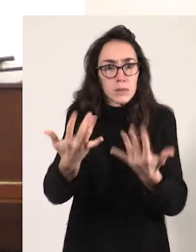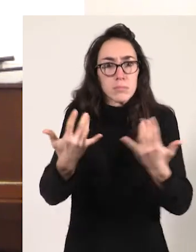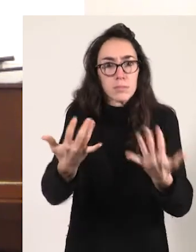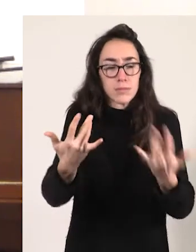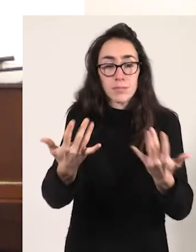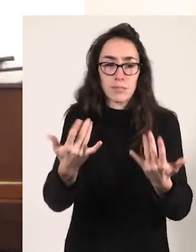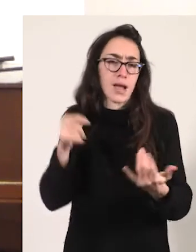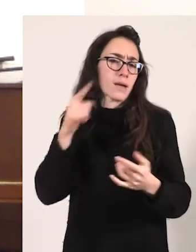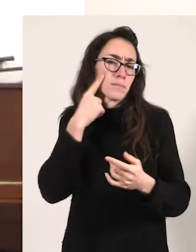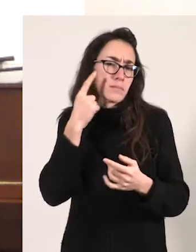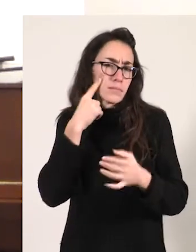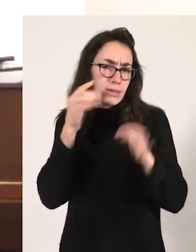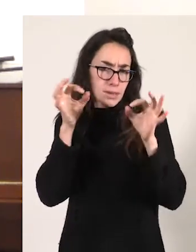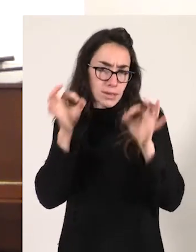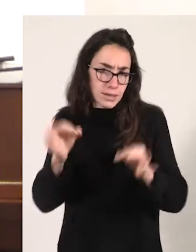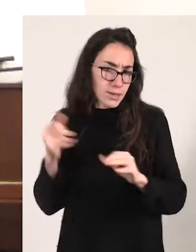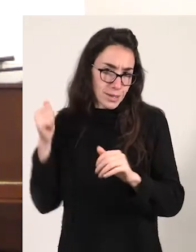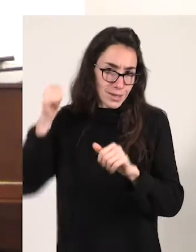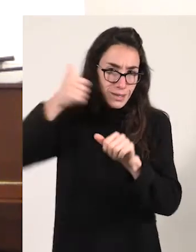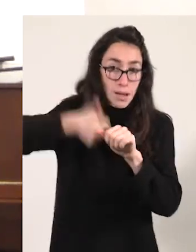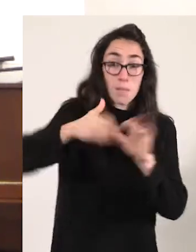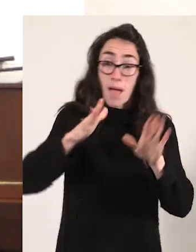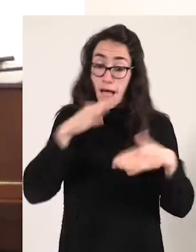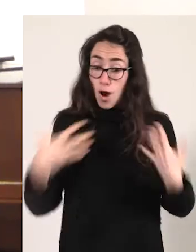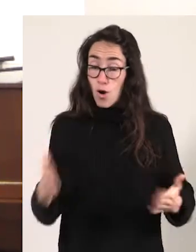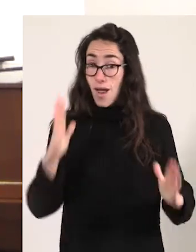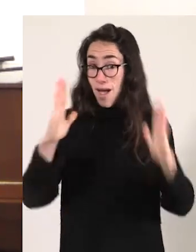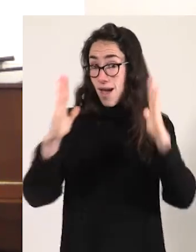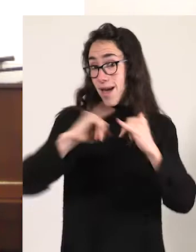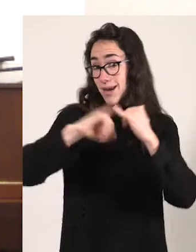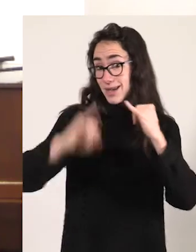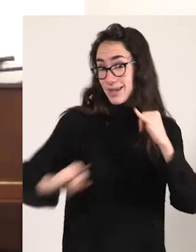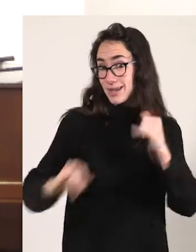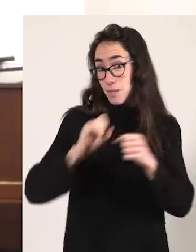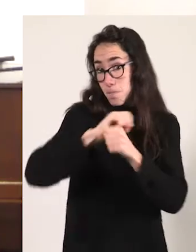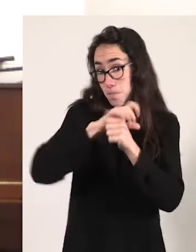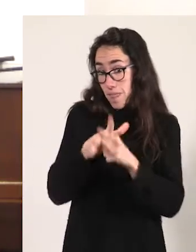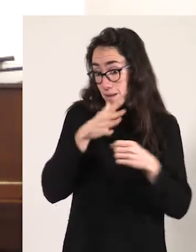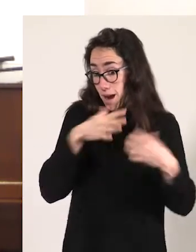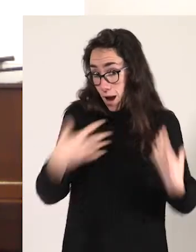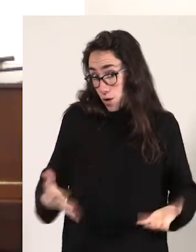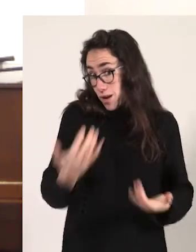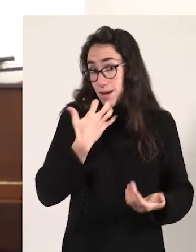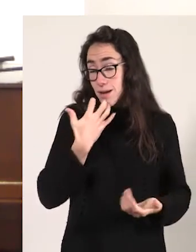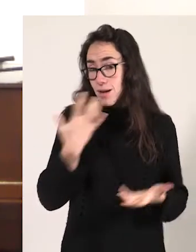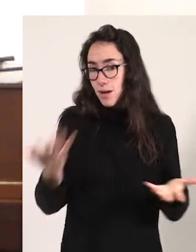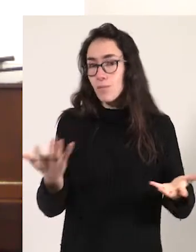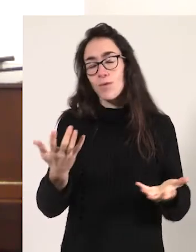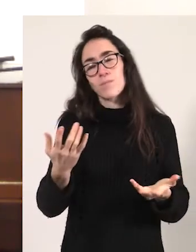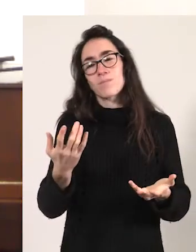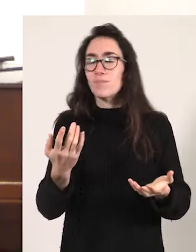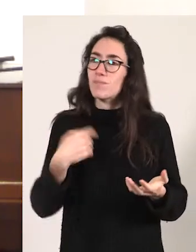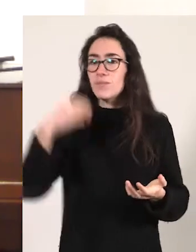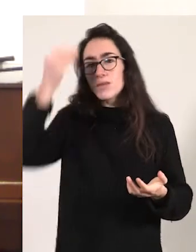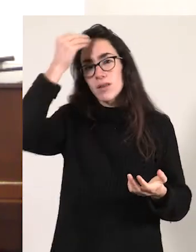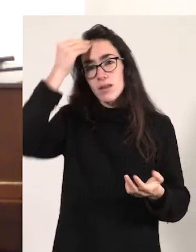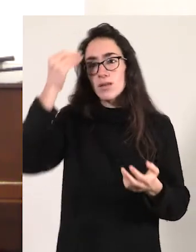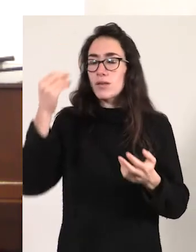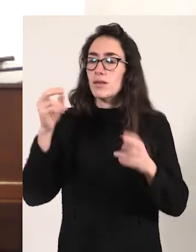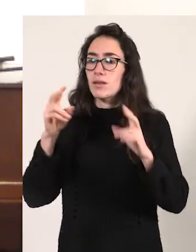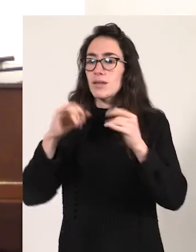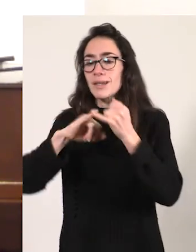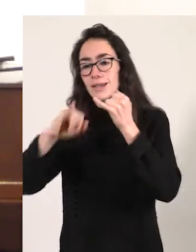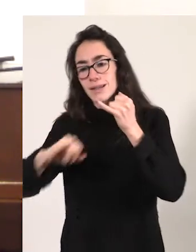noticias. Esto ha pasado siempre, pero cuando estamos hablando de una crisis, de una pandemia, como la que estamos atravesando ahora mismo, pues